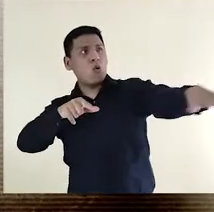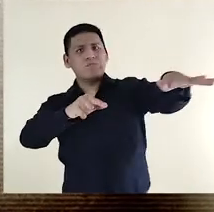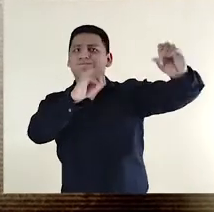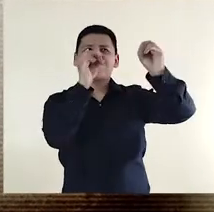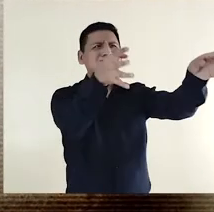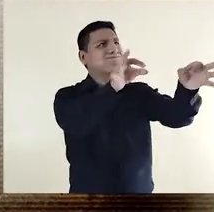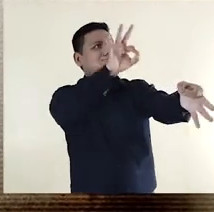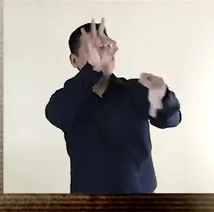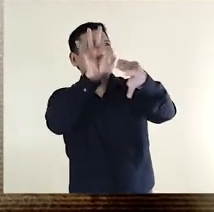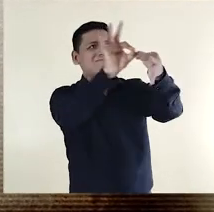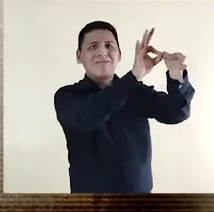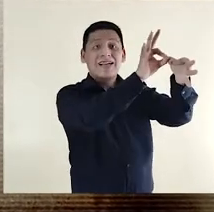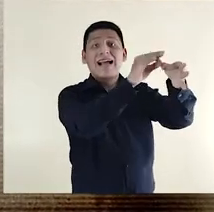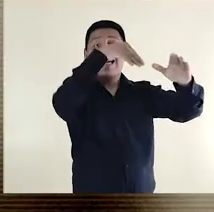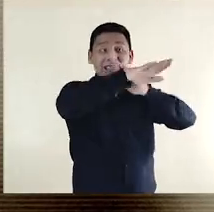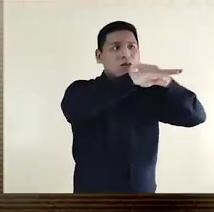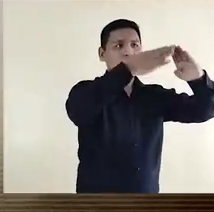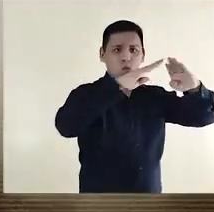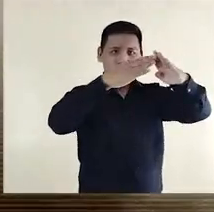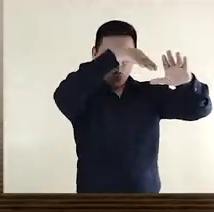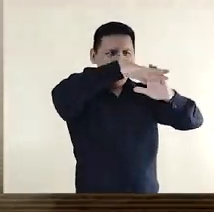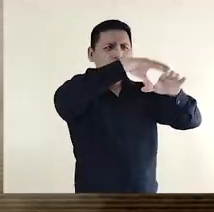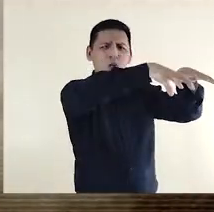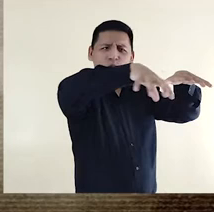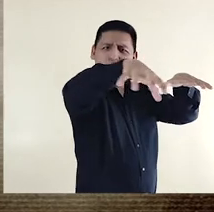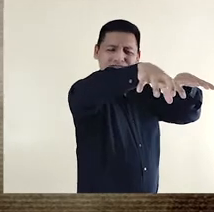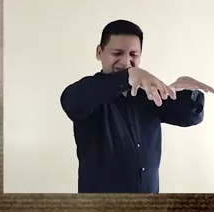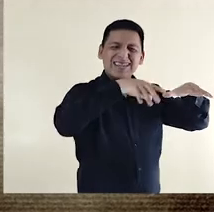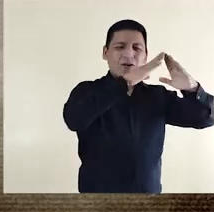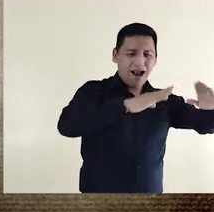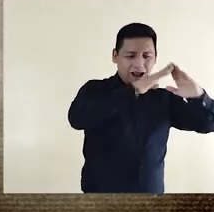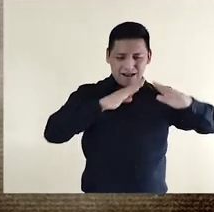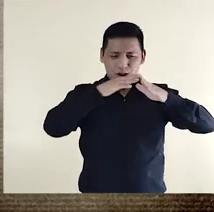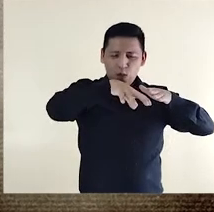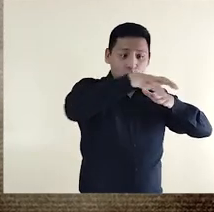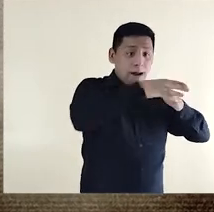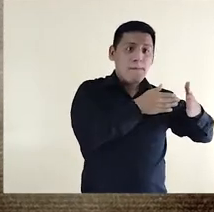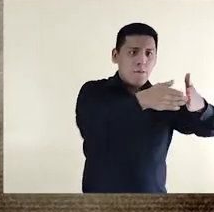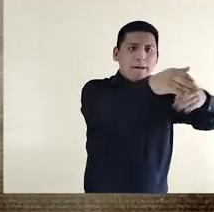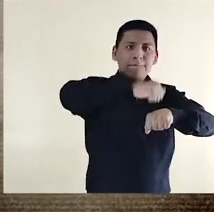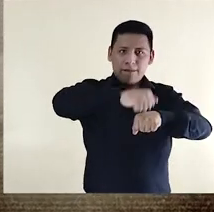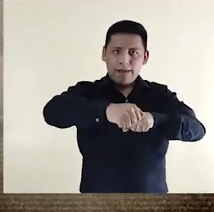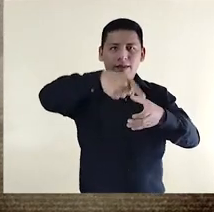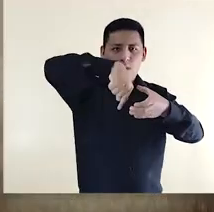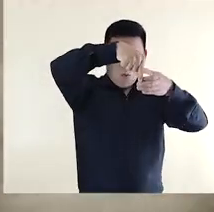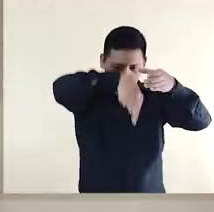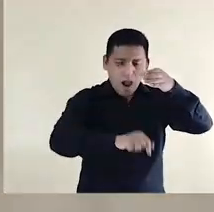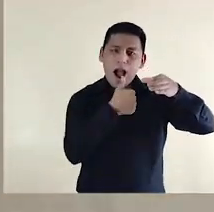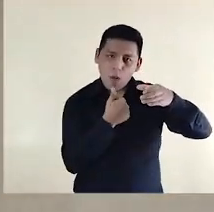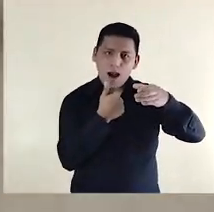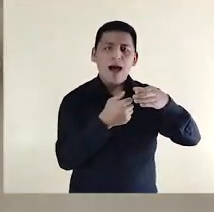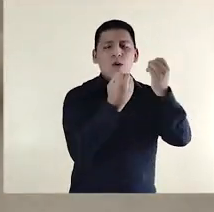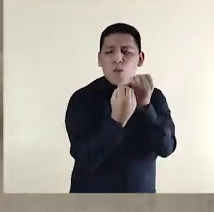intacta prácticamente la escultura urbana de su interior. Un pequeño pueblecito con callejuelas empedradas, pozo de agua,